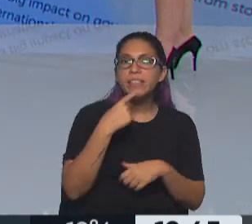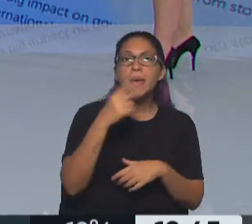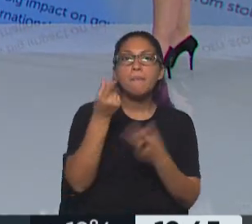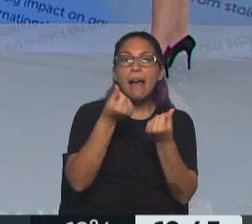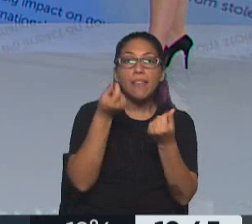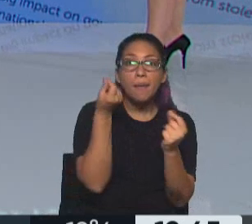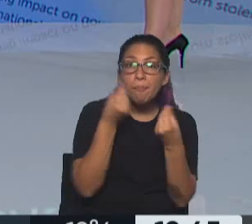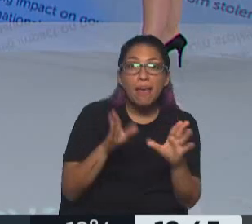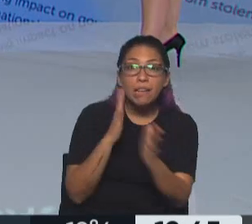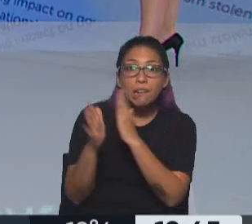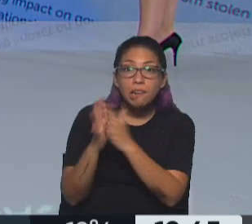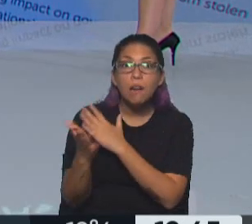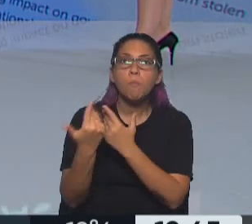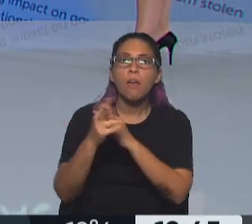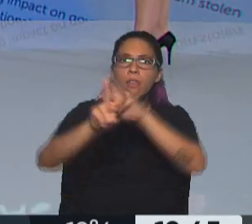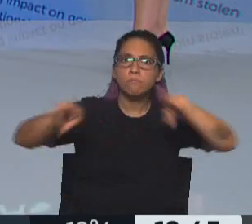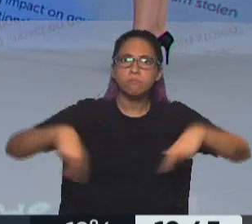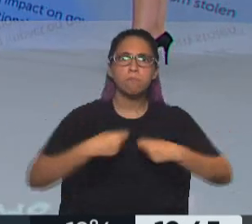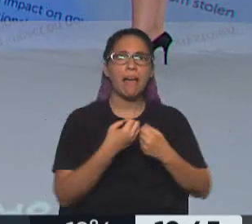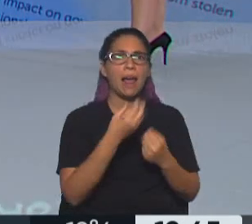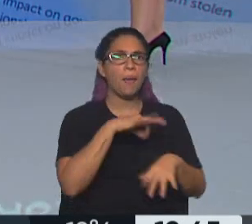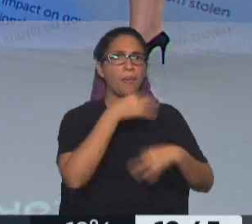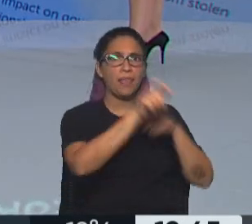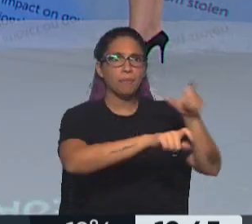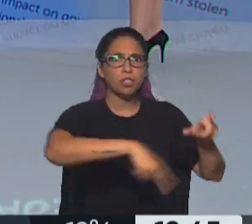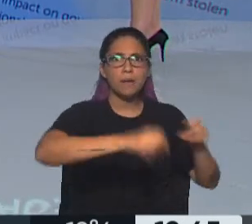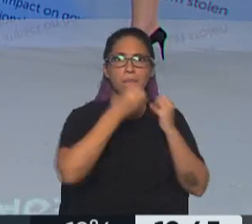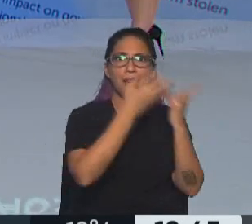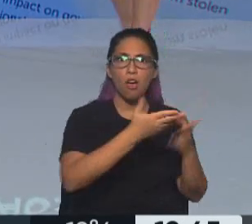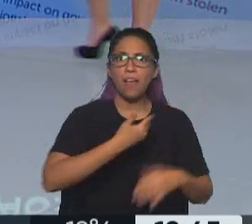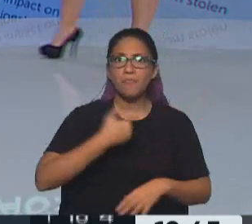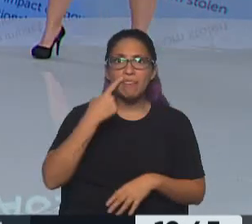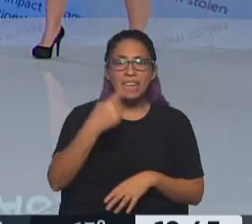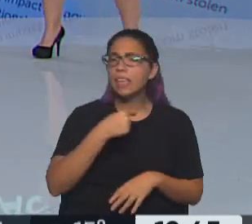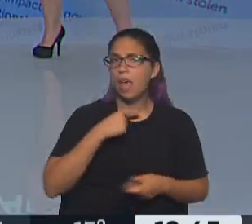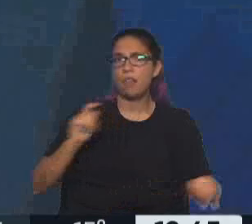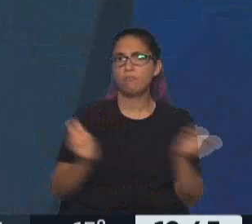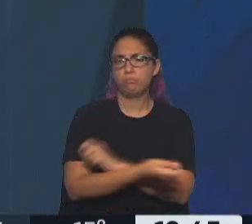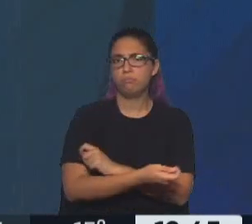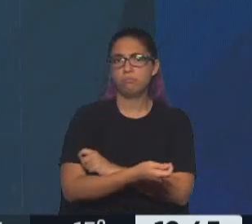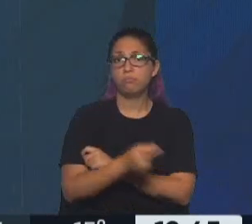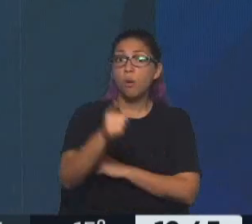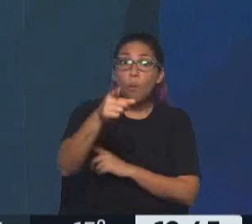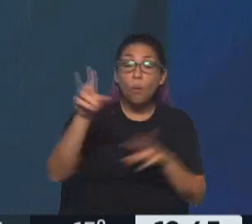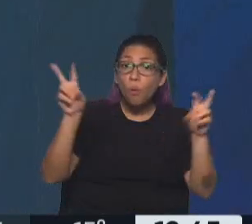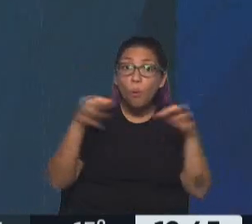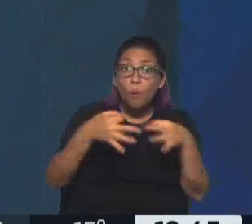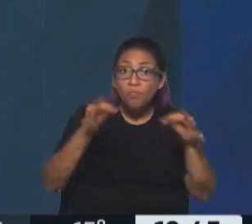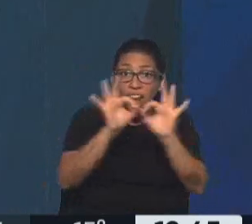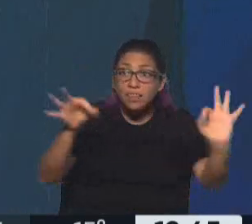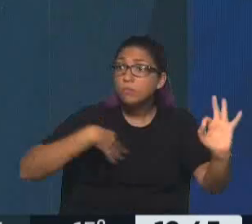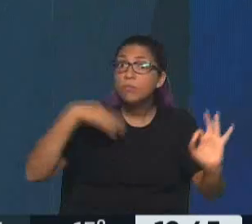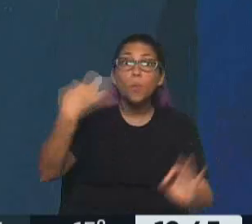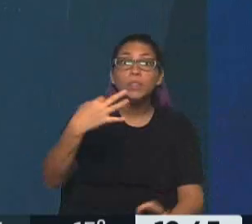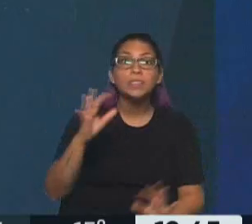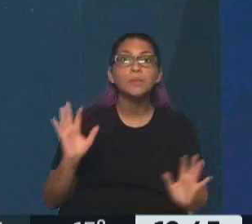perdido podría utilizarse para mejorar la vida de la gente. El FMI quiere cambiar la situación. Fantástico, fantástico,